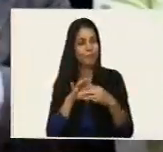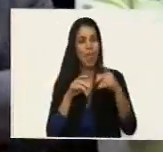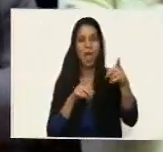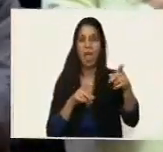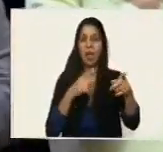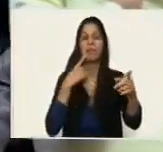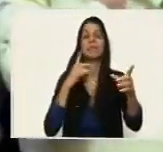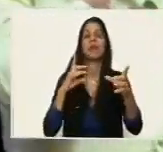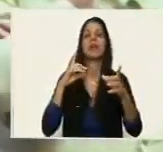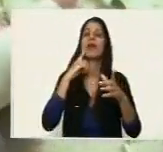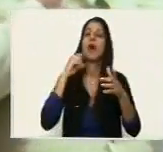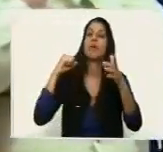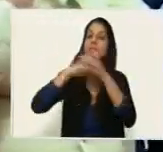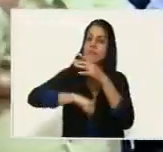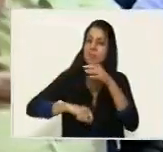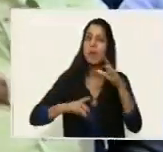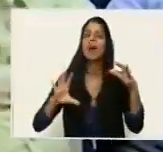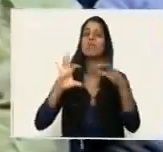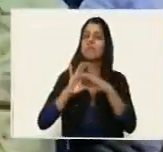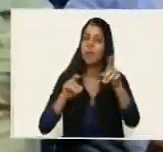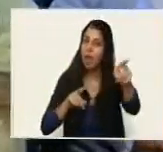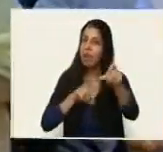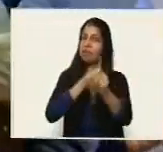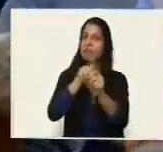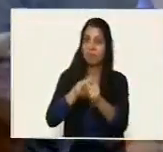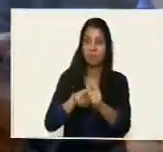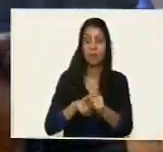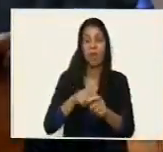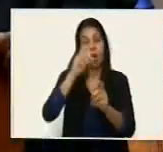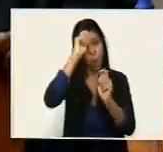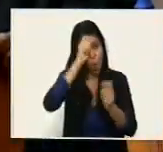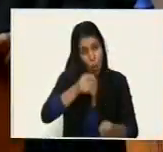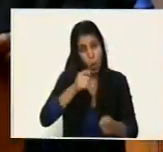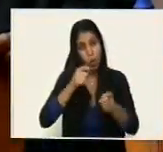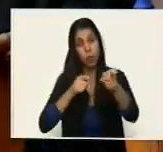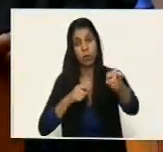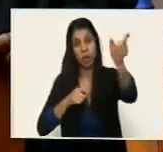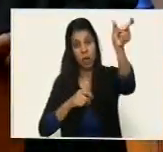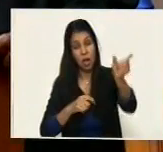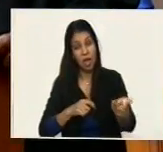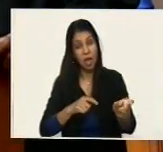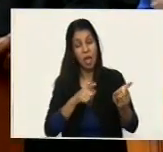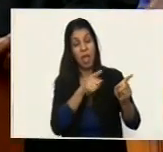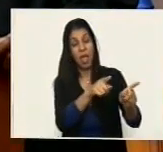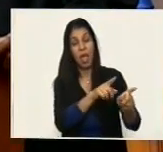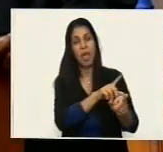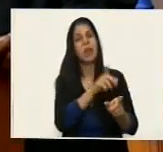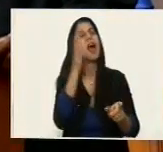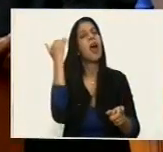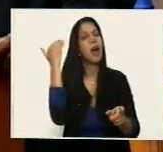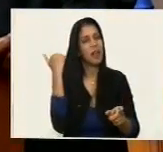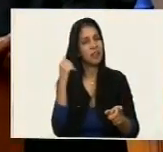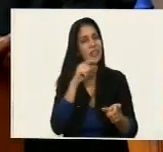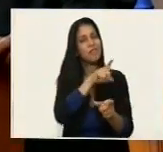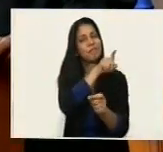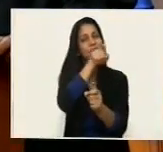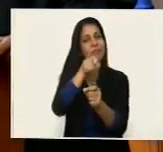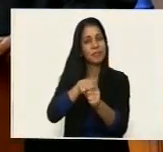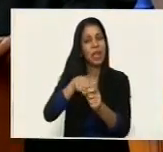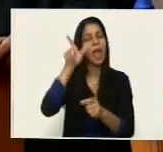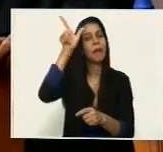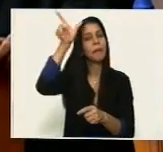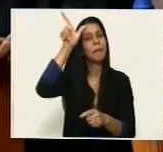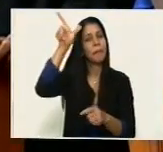Venezuela. Pero hoy tenemos el honor también de decir que el compatriota se incorporó a las filas del Partido Socialista Unido